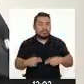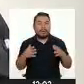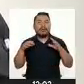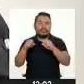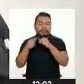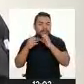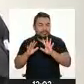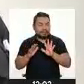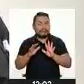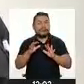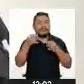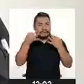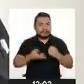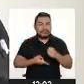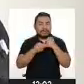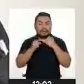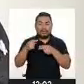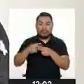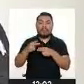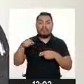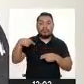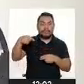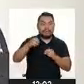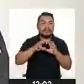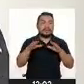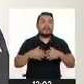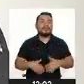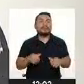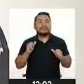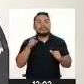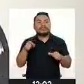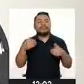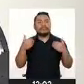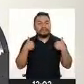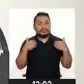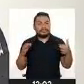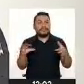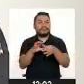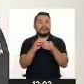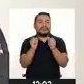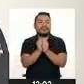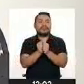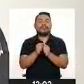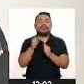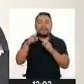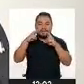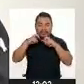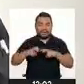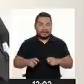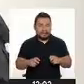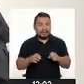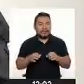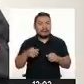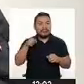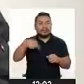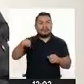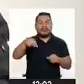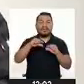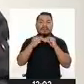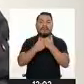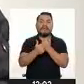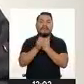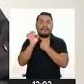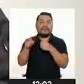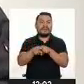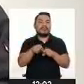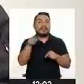seguros que en los próximos días encontraremos esta interrelación en cuerdas separadas de investigación que se sigue entre la flagrancia y